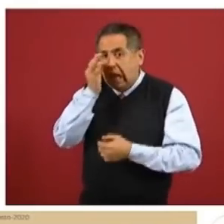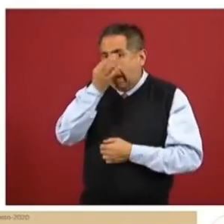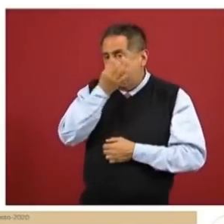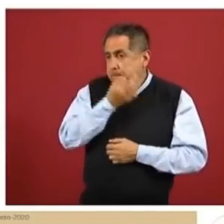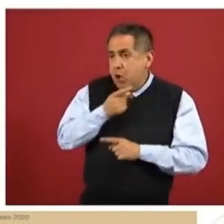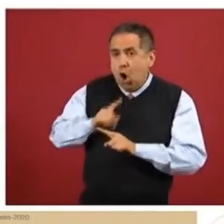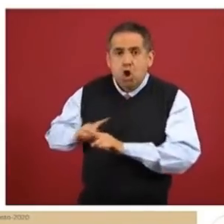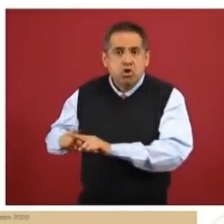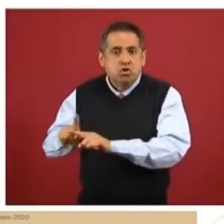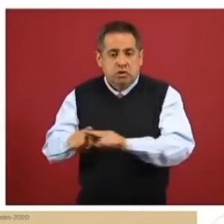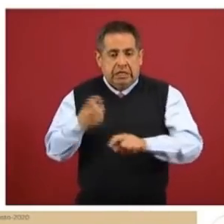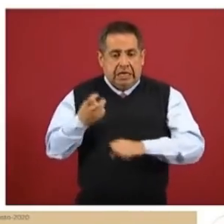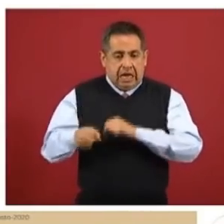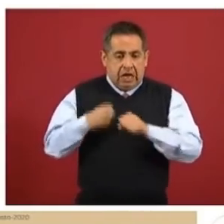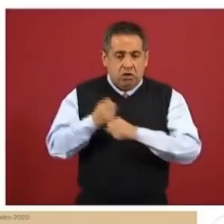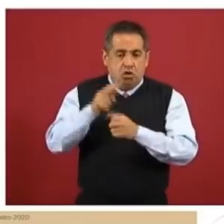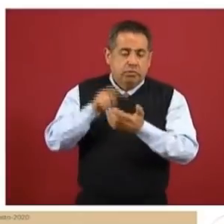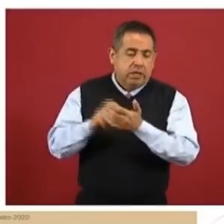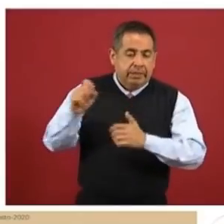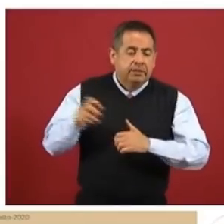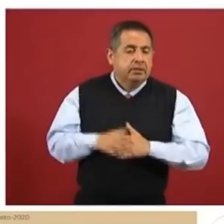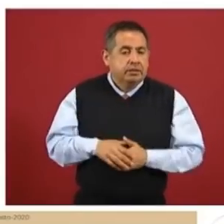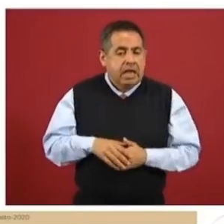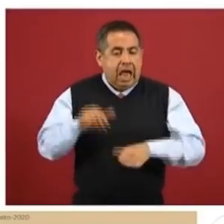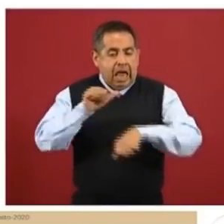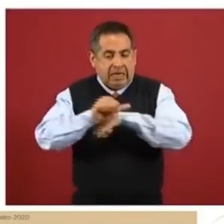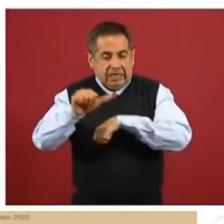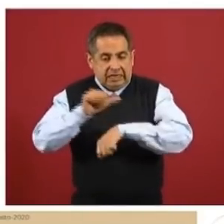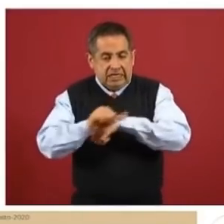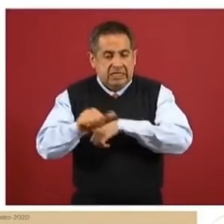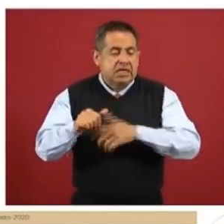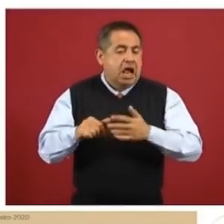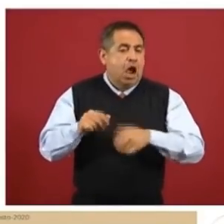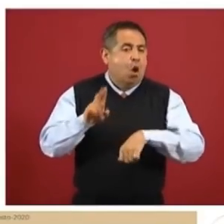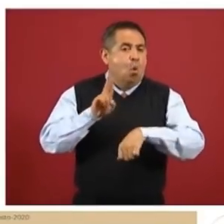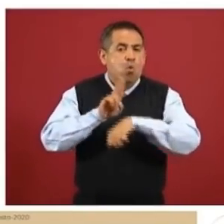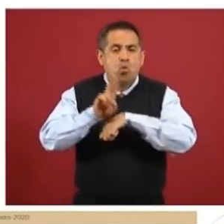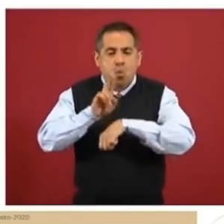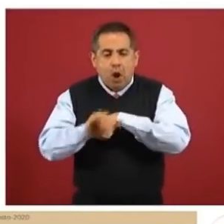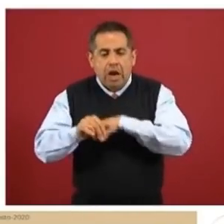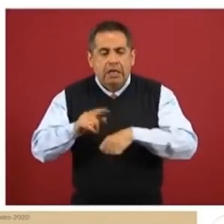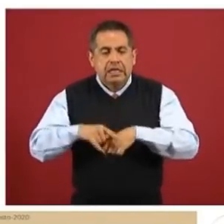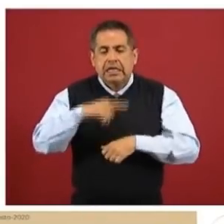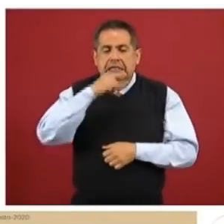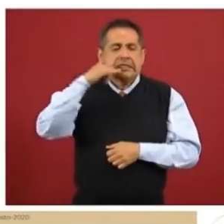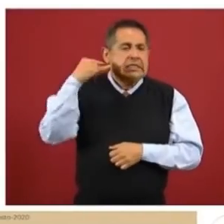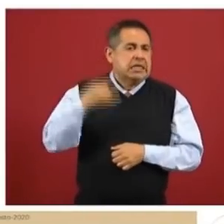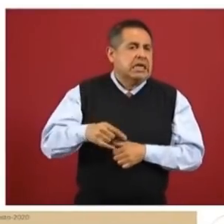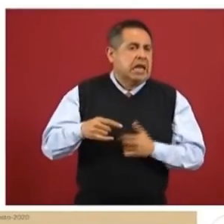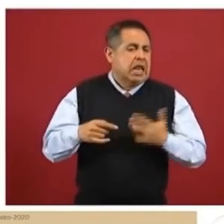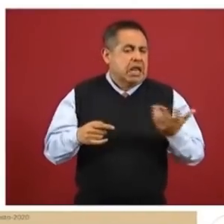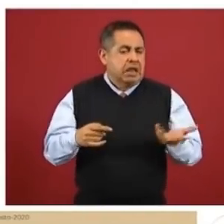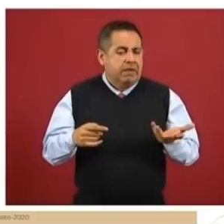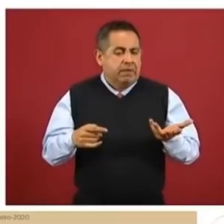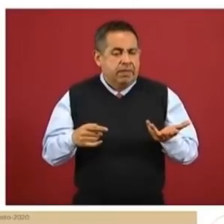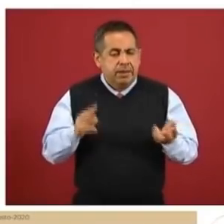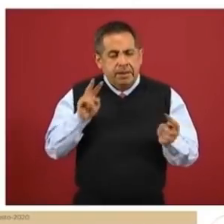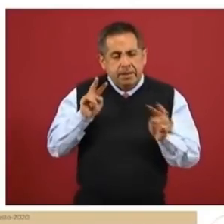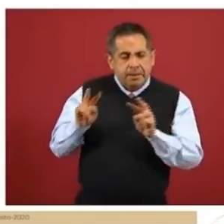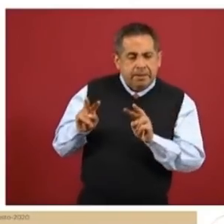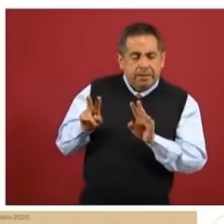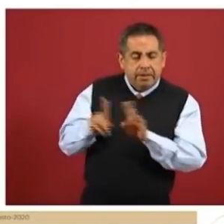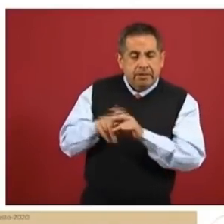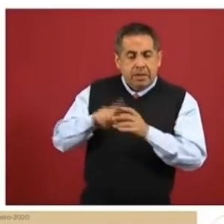sarampión en este año 2020, Argentina, Uruguay, Chile, y vemos también